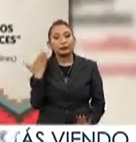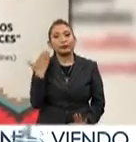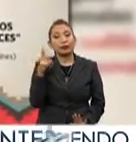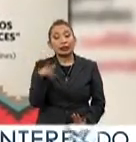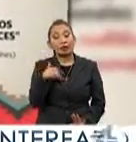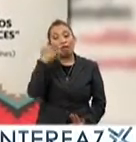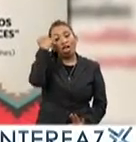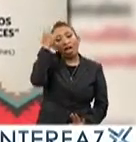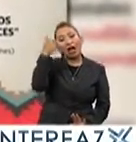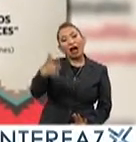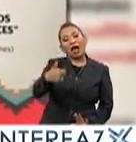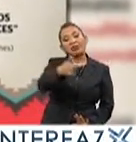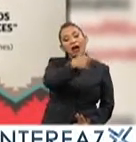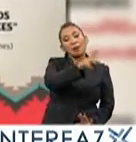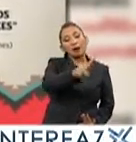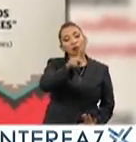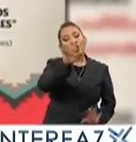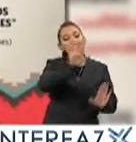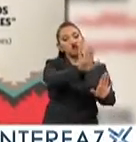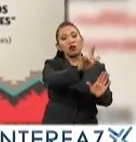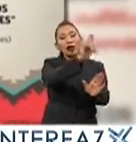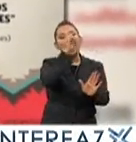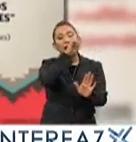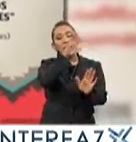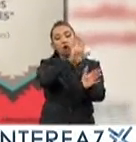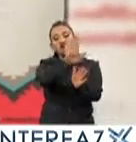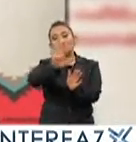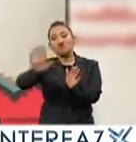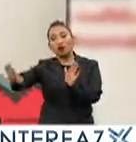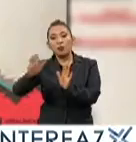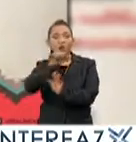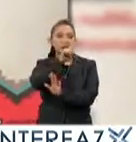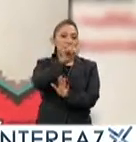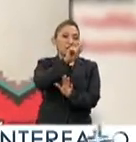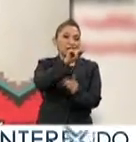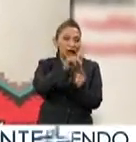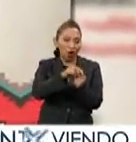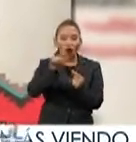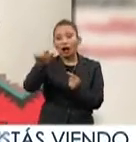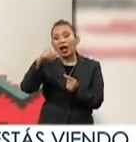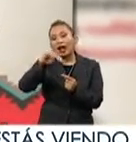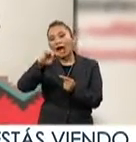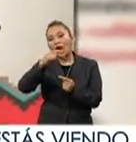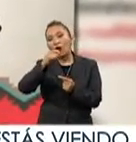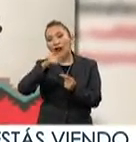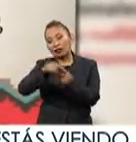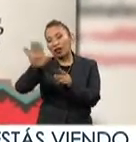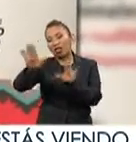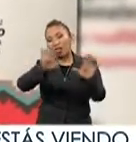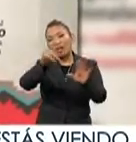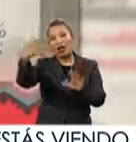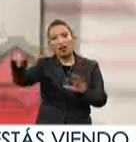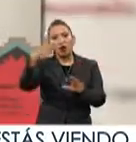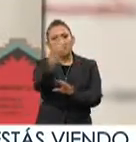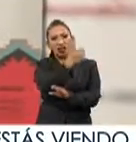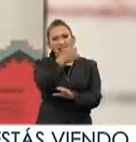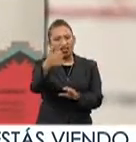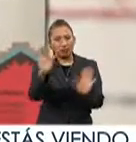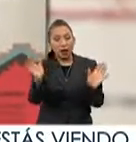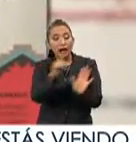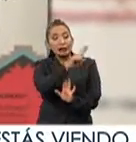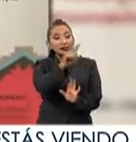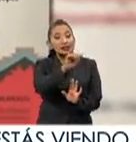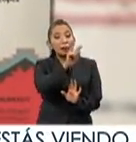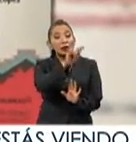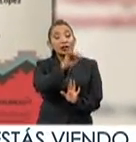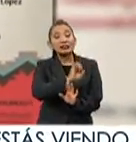el mito de que a cada pueblo le corresponde una lengua, es decir, que los zapotecos hablan zapoteco y los nahuas hablan náhuatl. Pero si pensamos que los